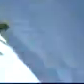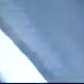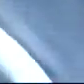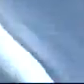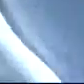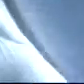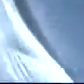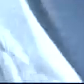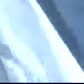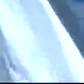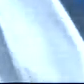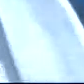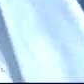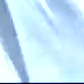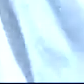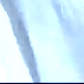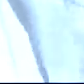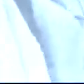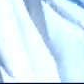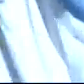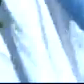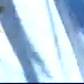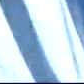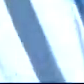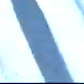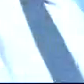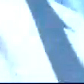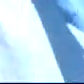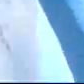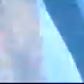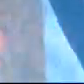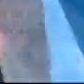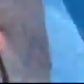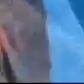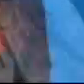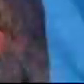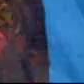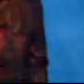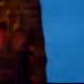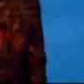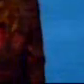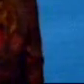doctora Cristina Fernández de Kirchner.